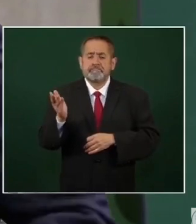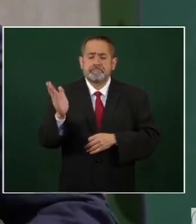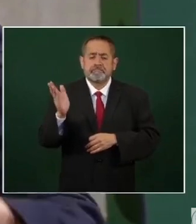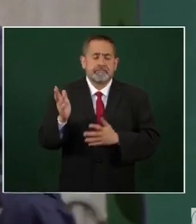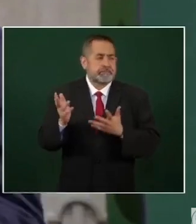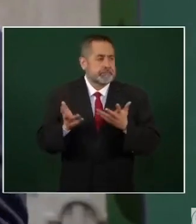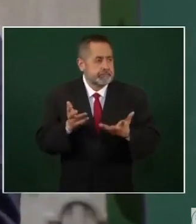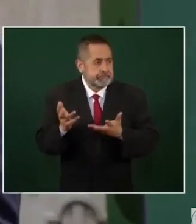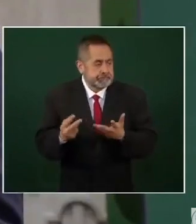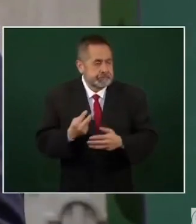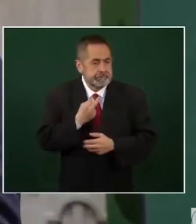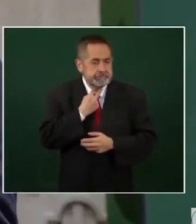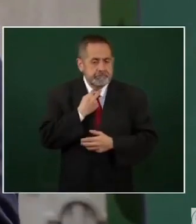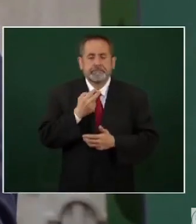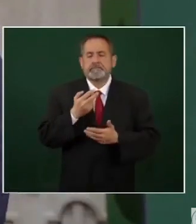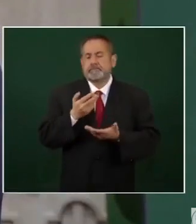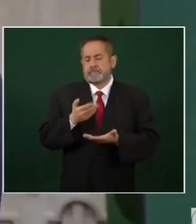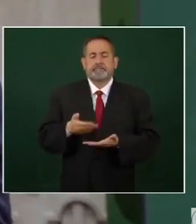Entonces ahora